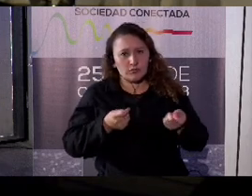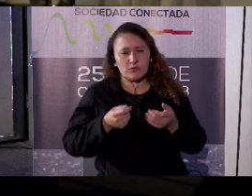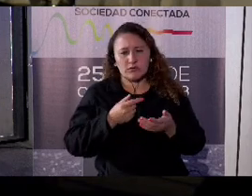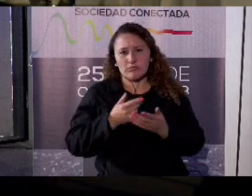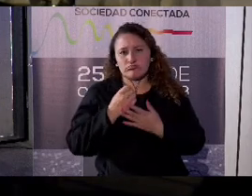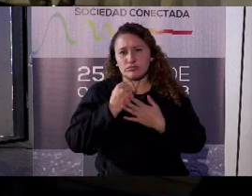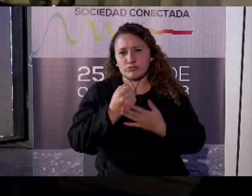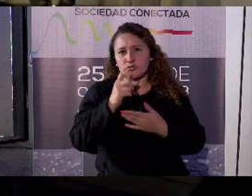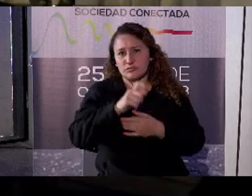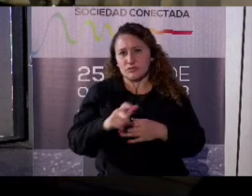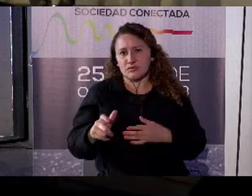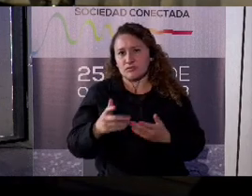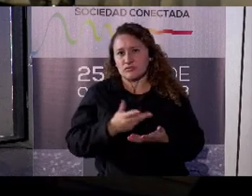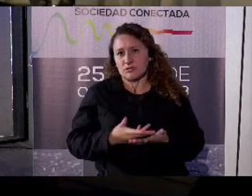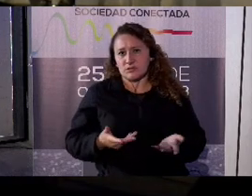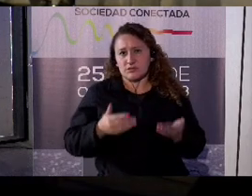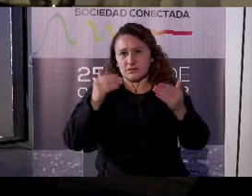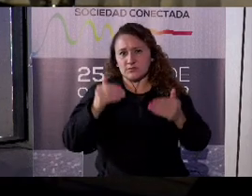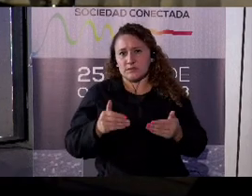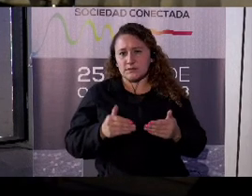ciertas desabilidades